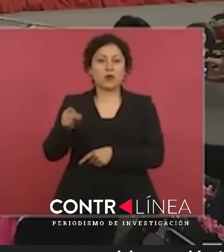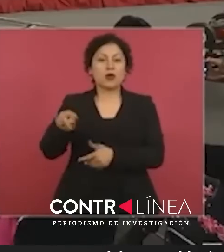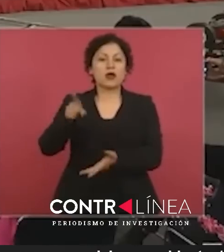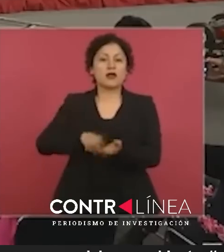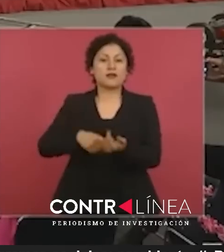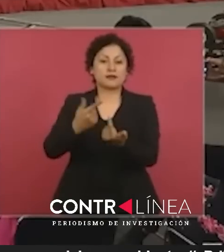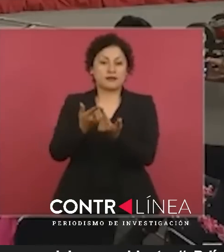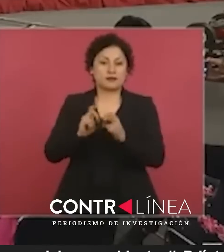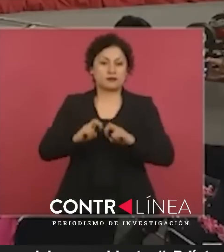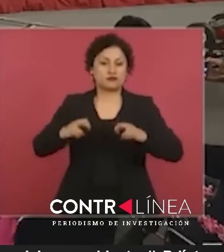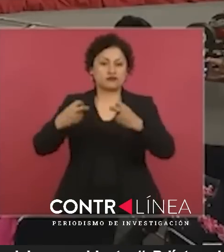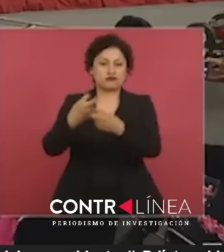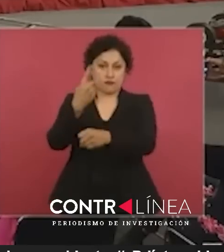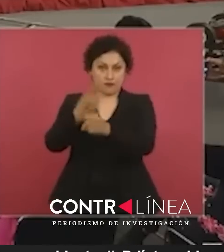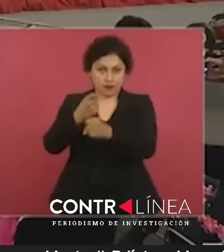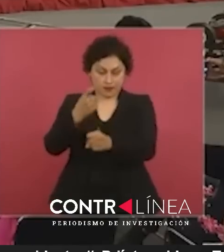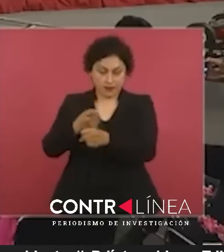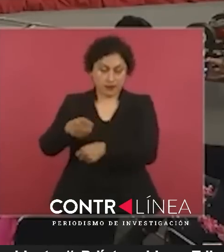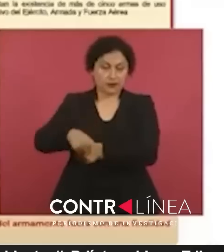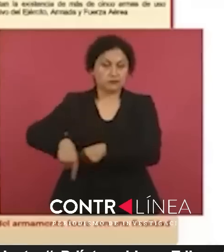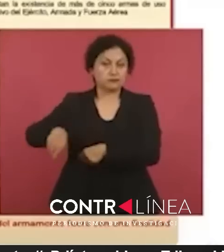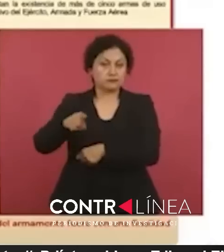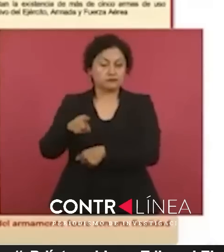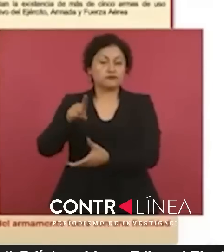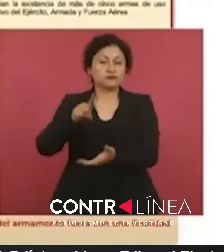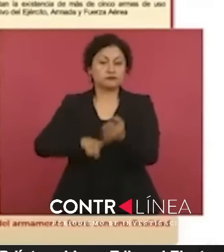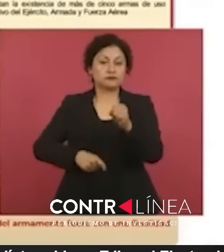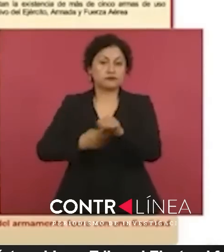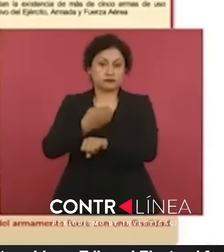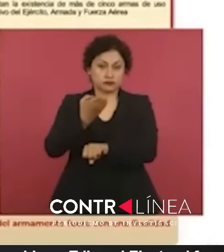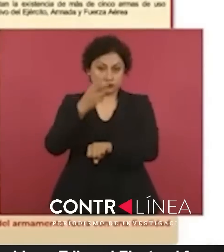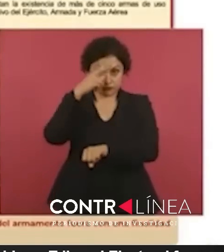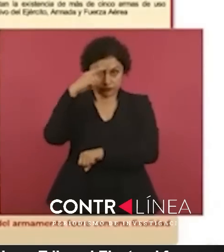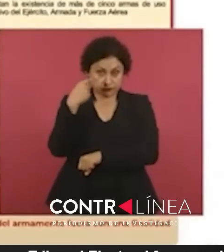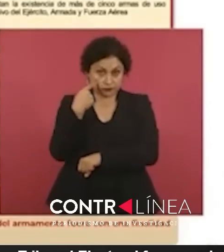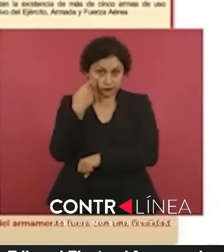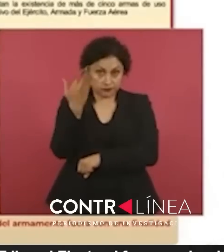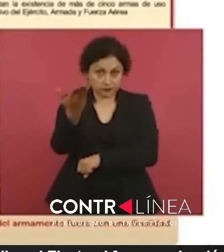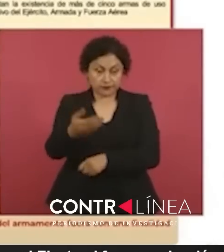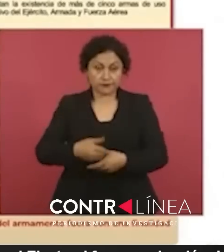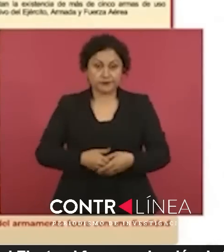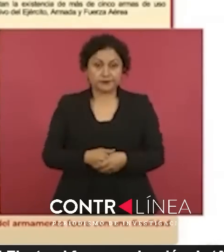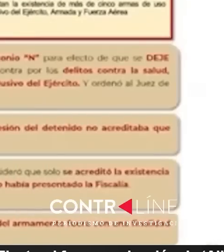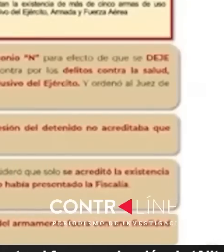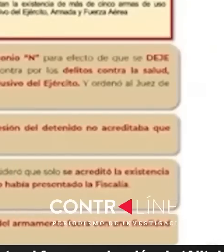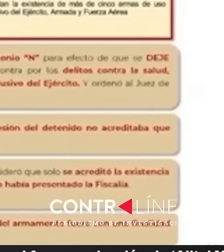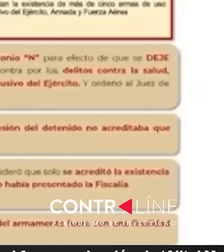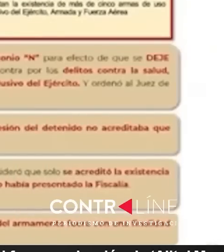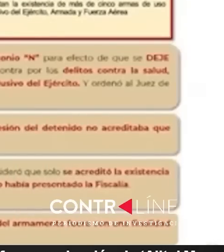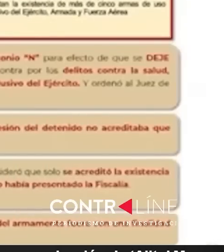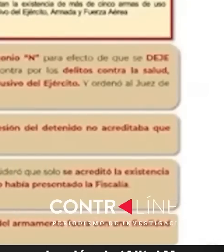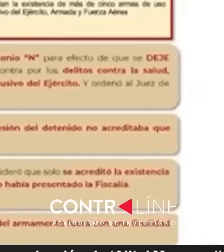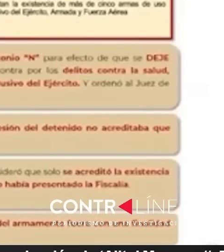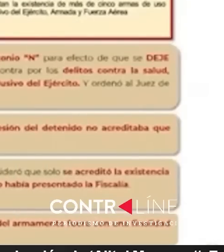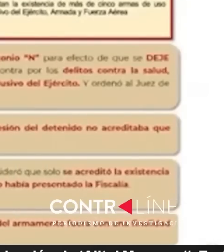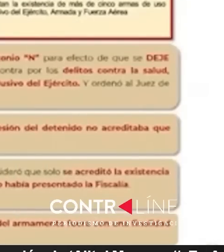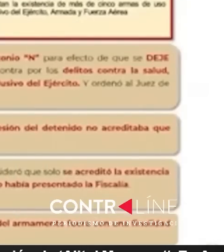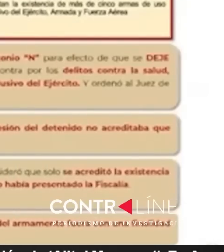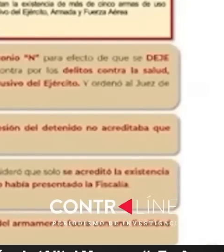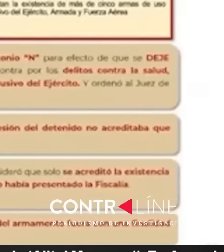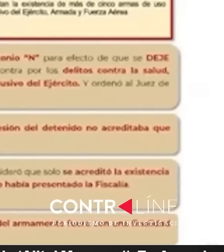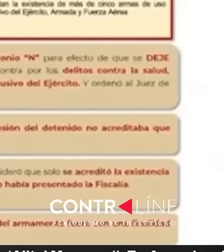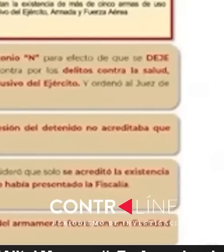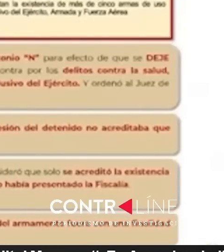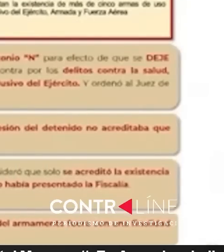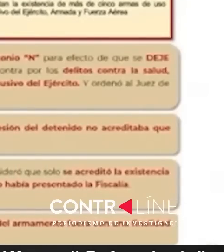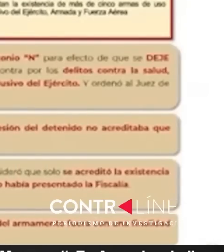en materia de amparo y juicios federales en el Estado de México. El 29 de marzo de este